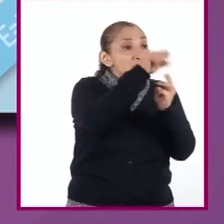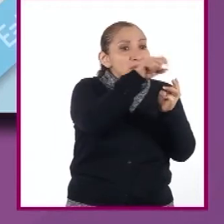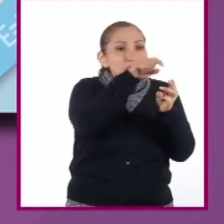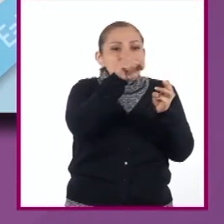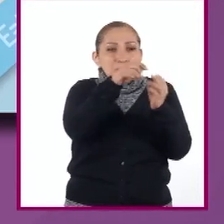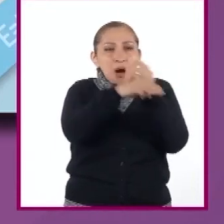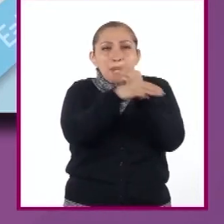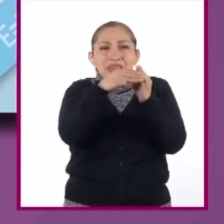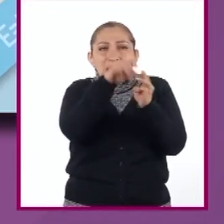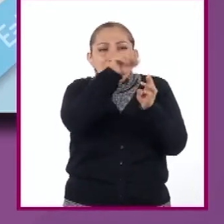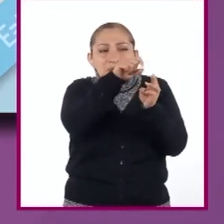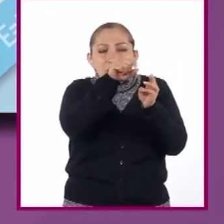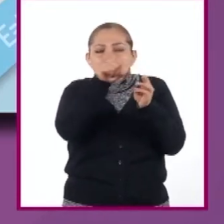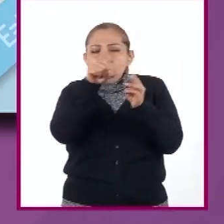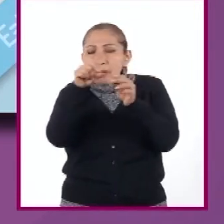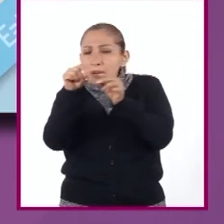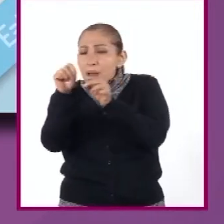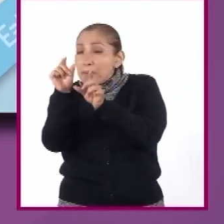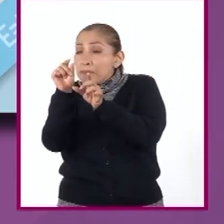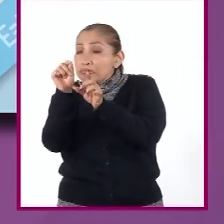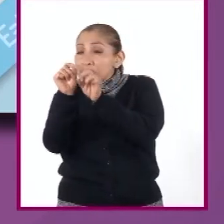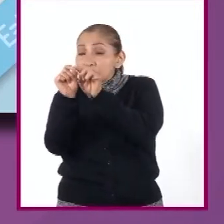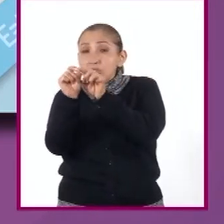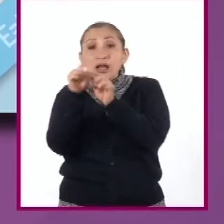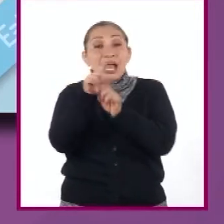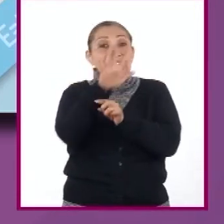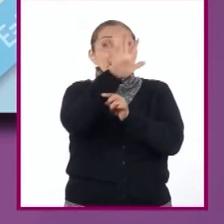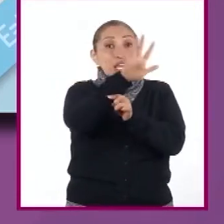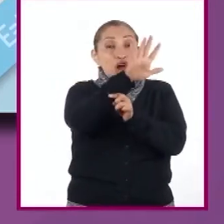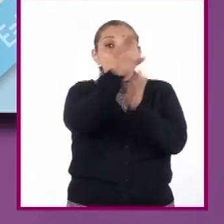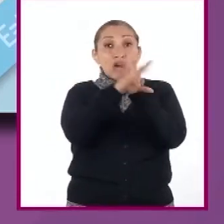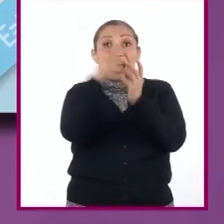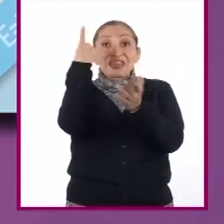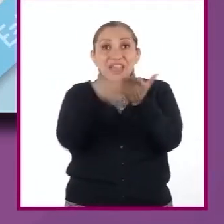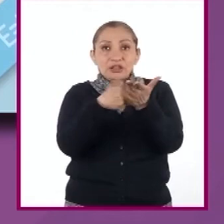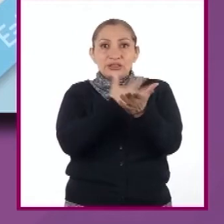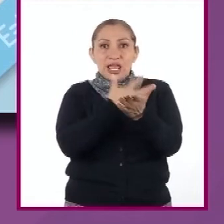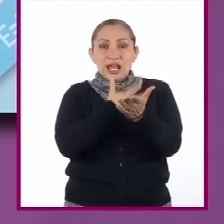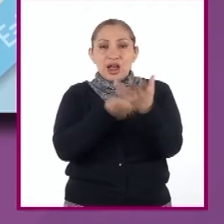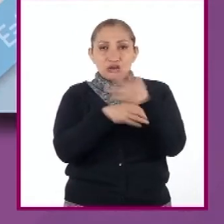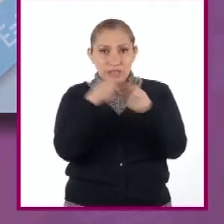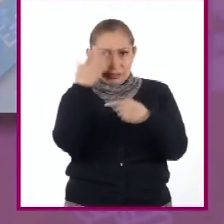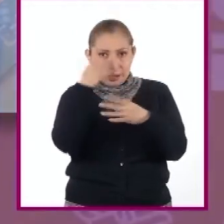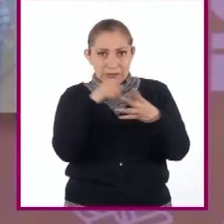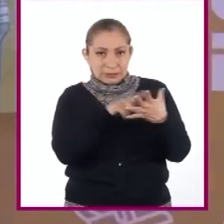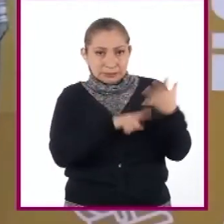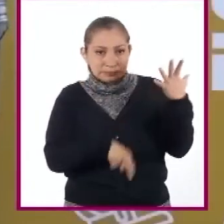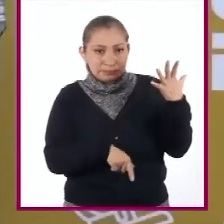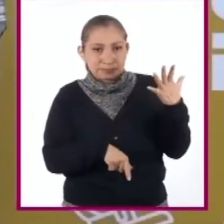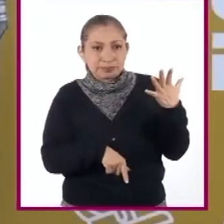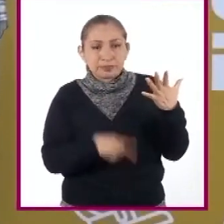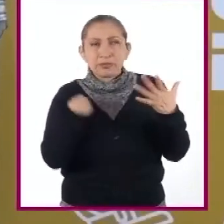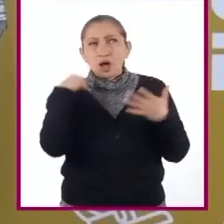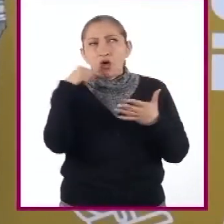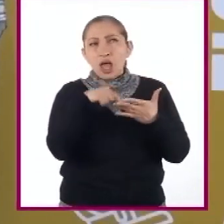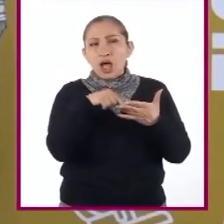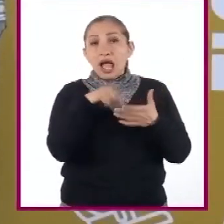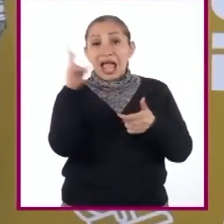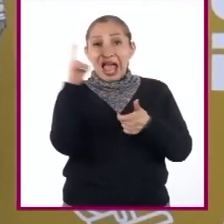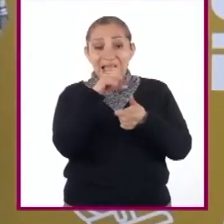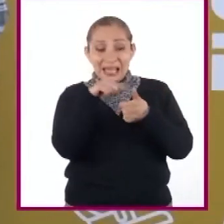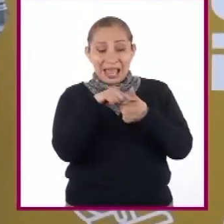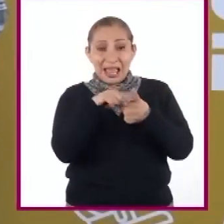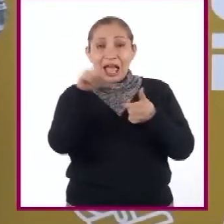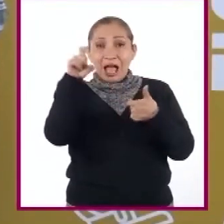Además, creía que la materia estaba constituida por 5 elementos fundamentales. ¿Te lo sabes? Yo creo que eran